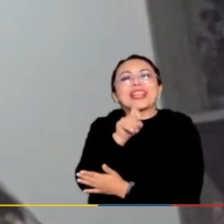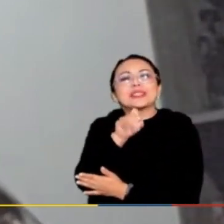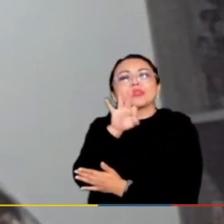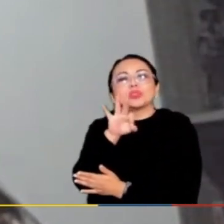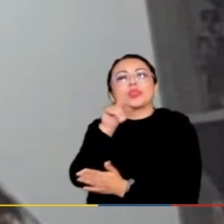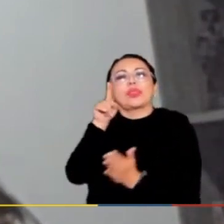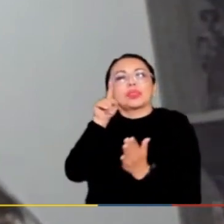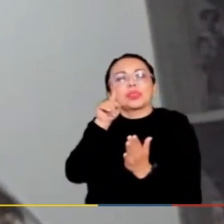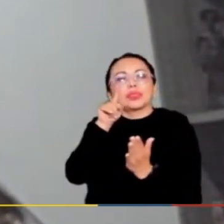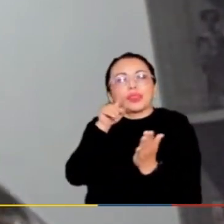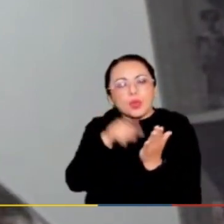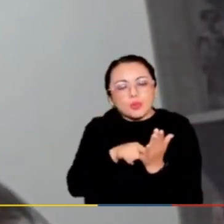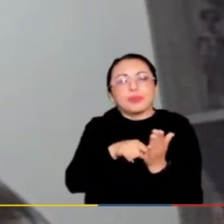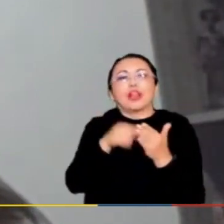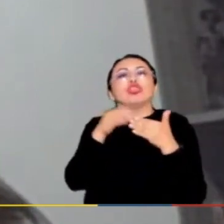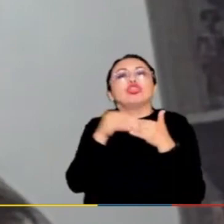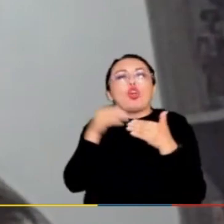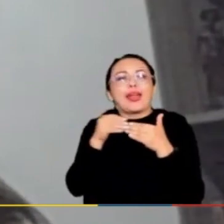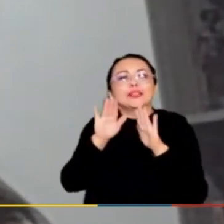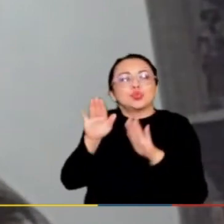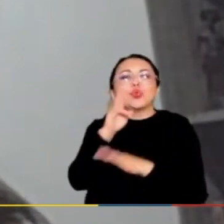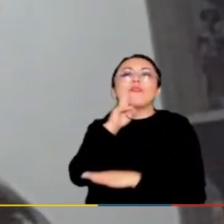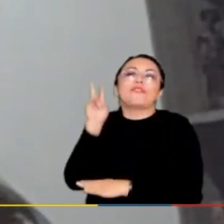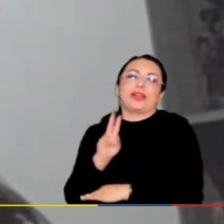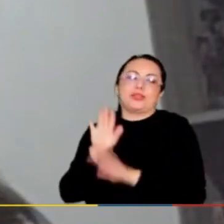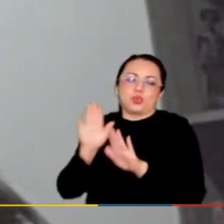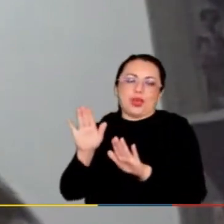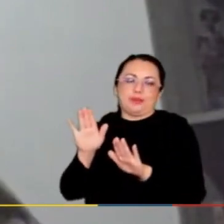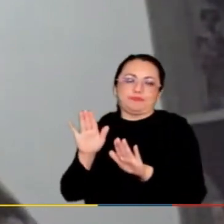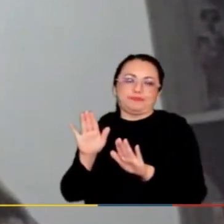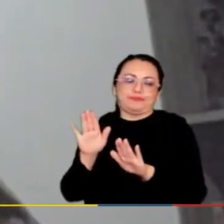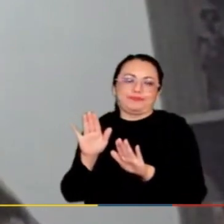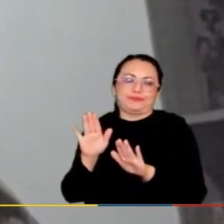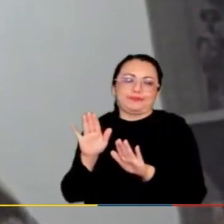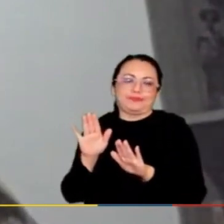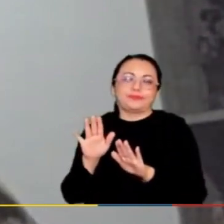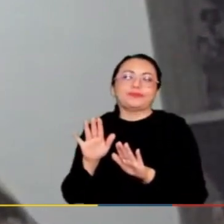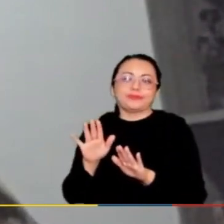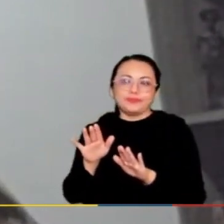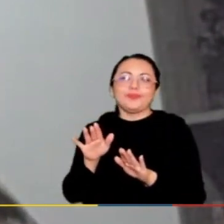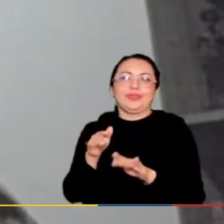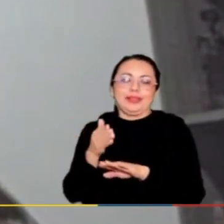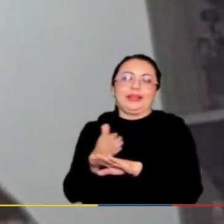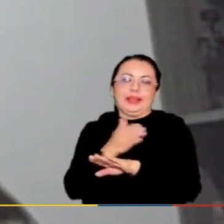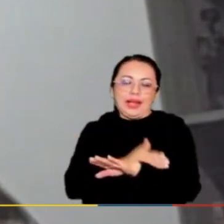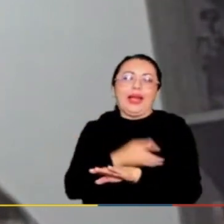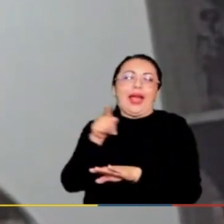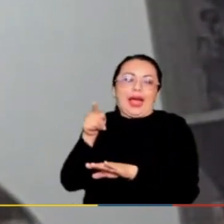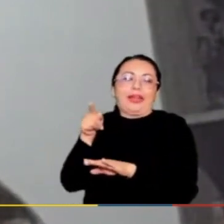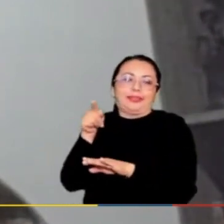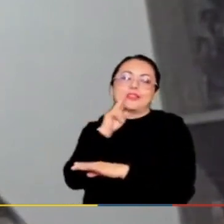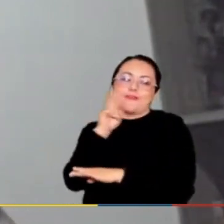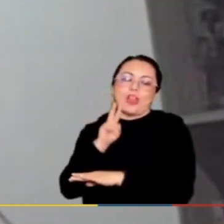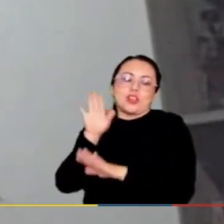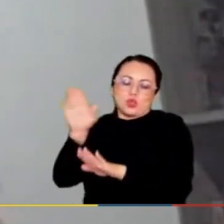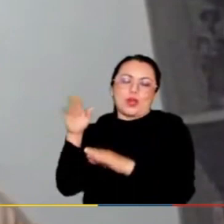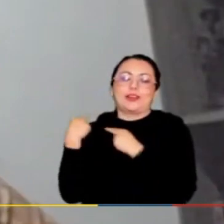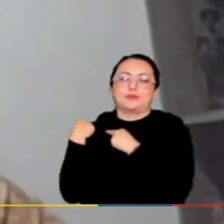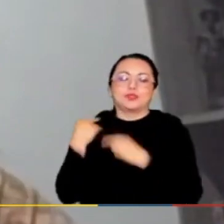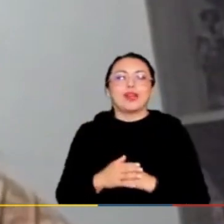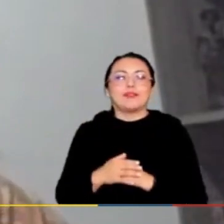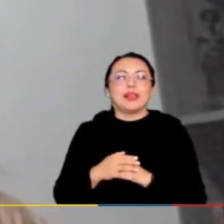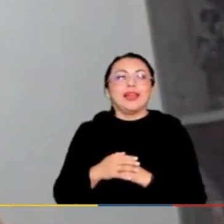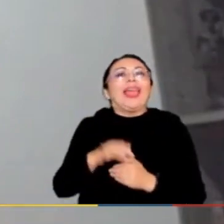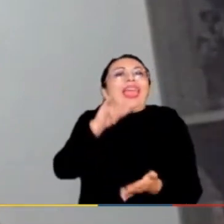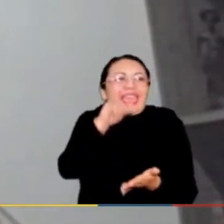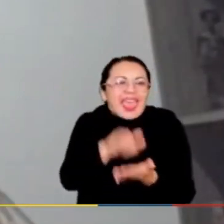631 mil dólares del importador en ese momento en Venezuela. Ese es el origen